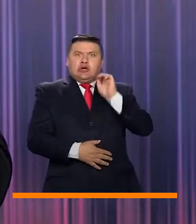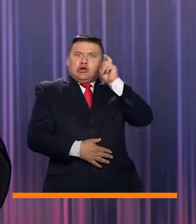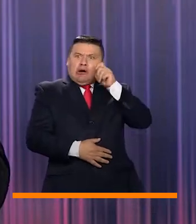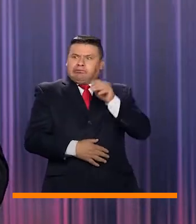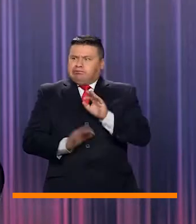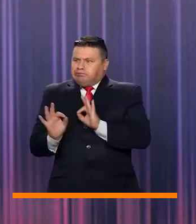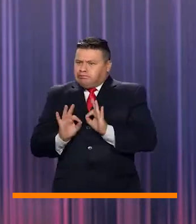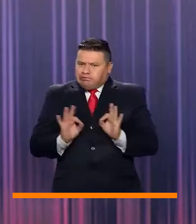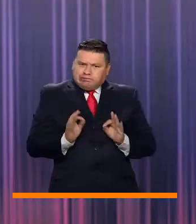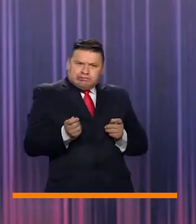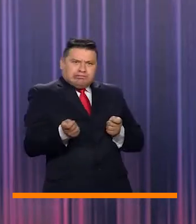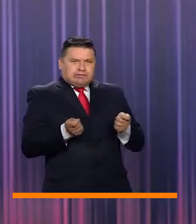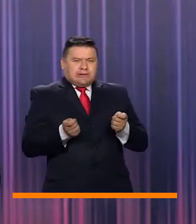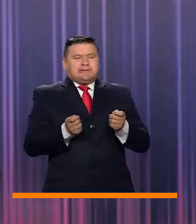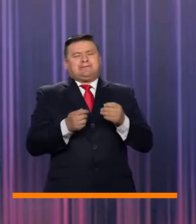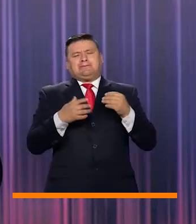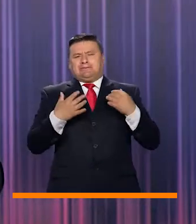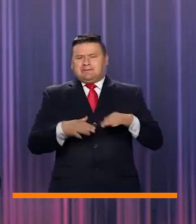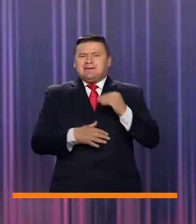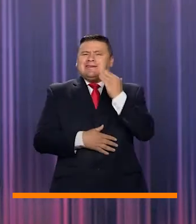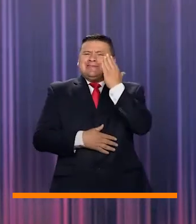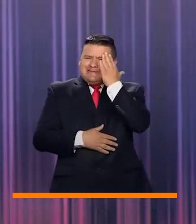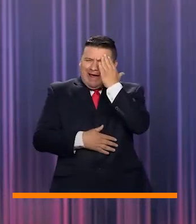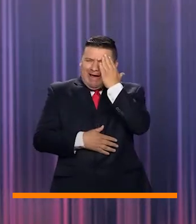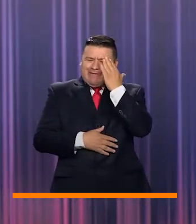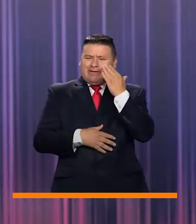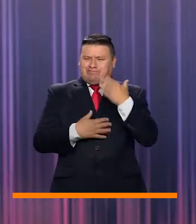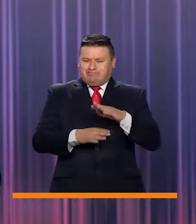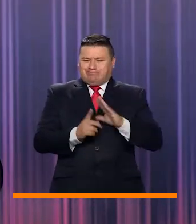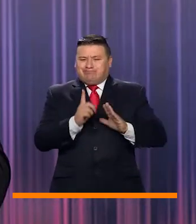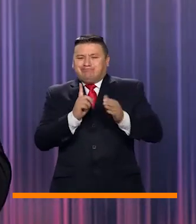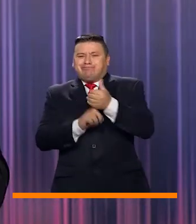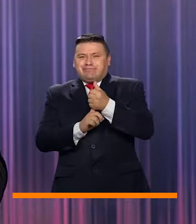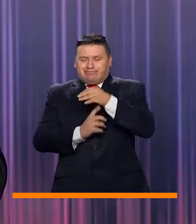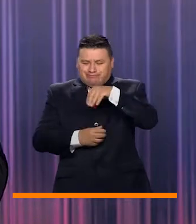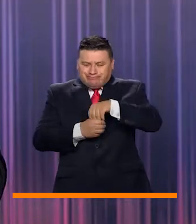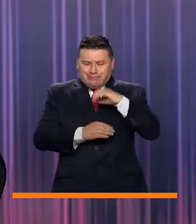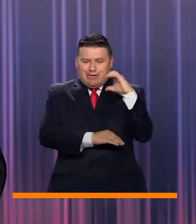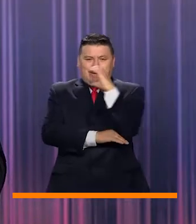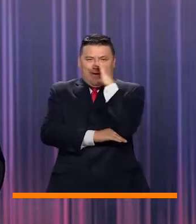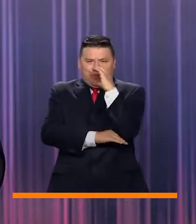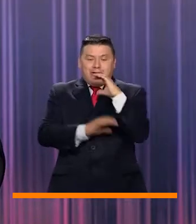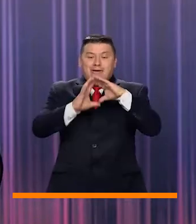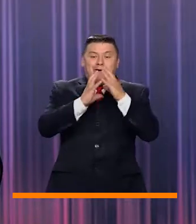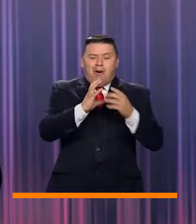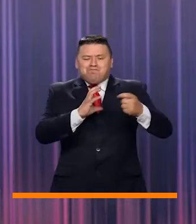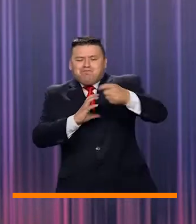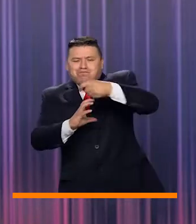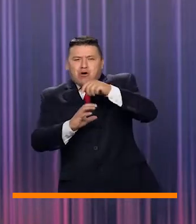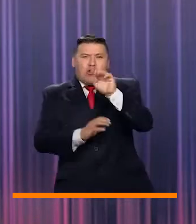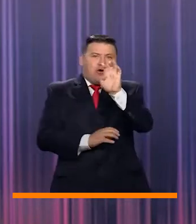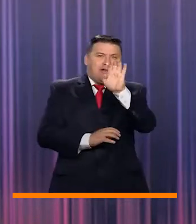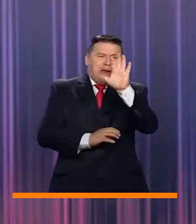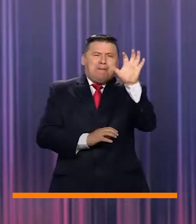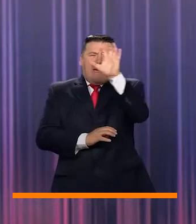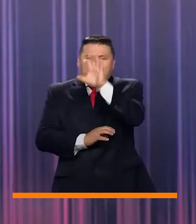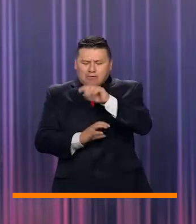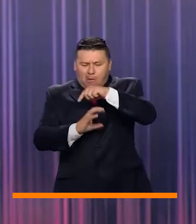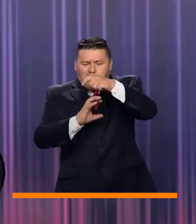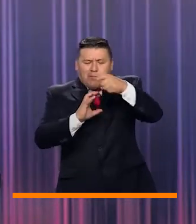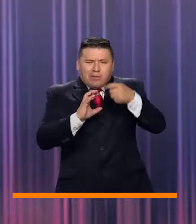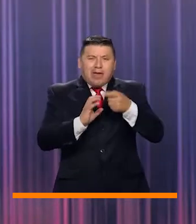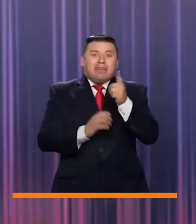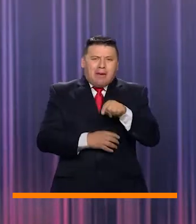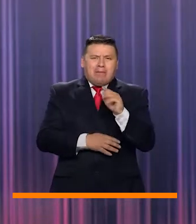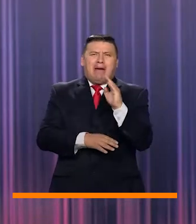se ha venido preparando. Era inevitable que el virus, que ya se encuentra presente en más de 95 países,